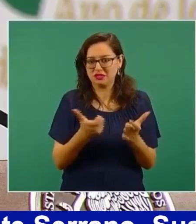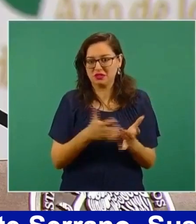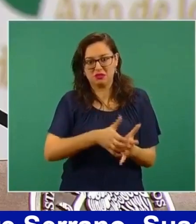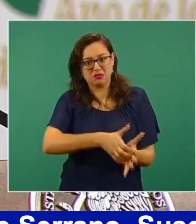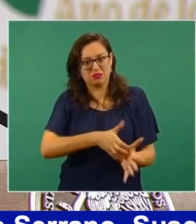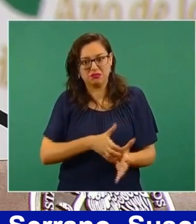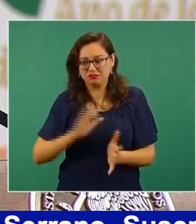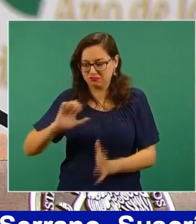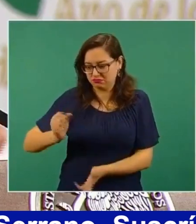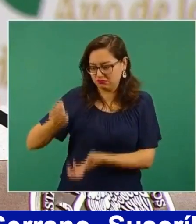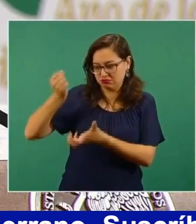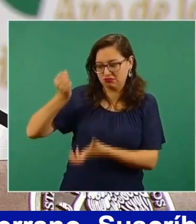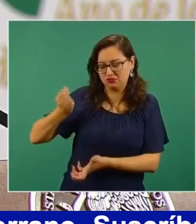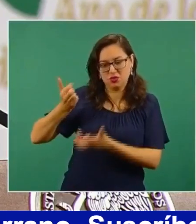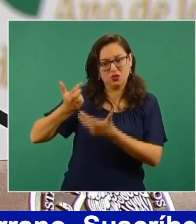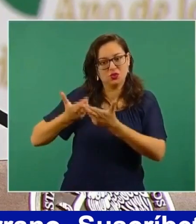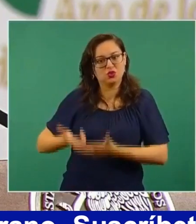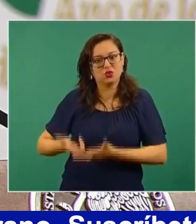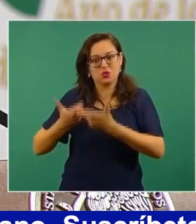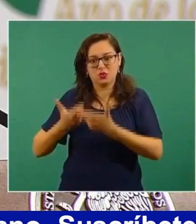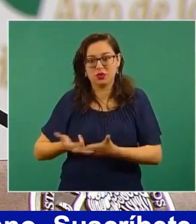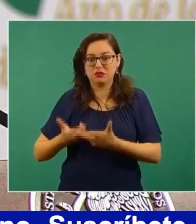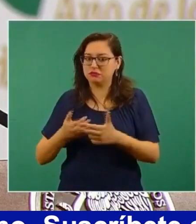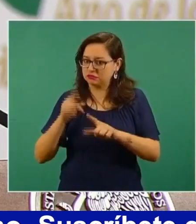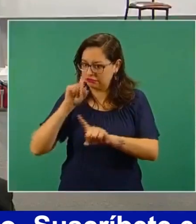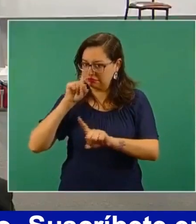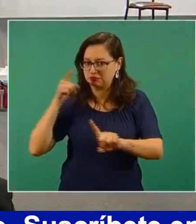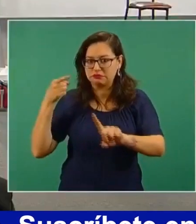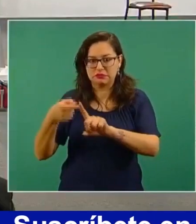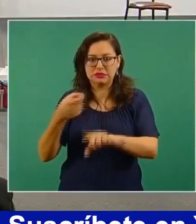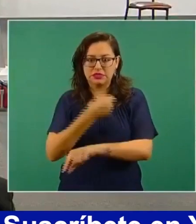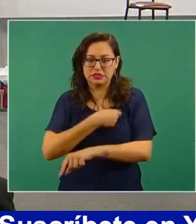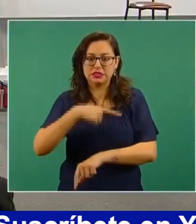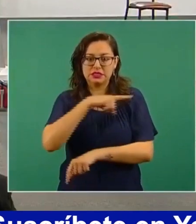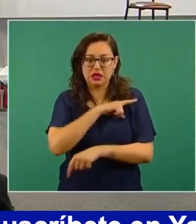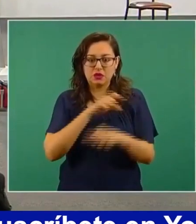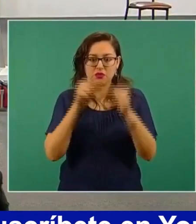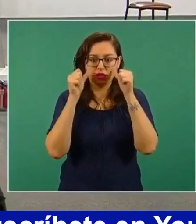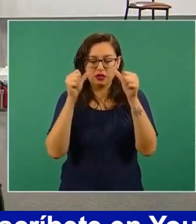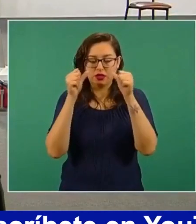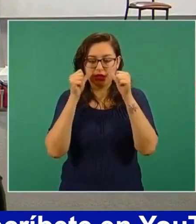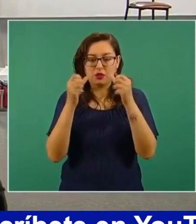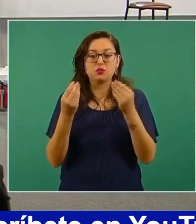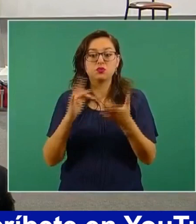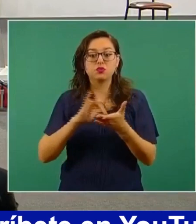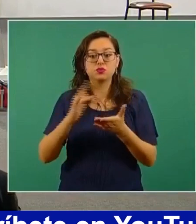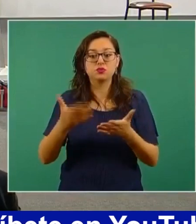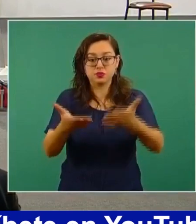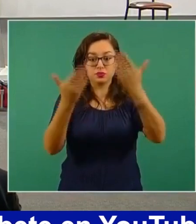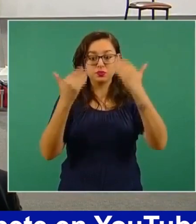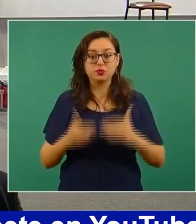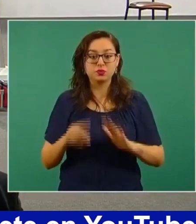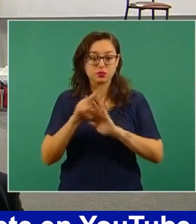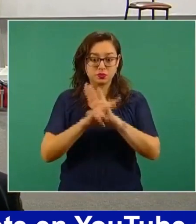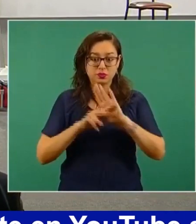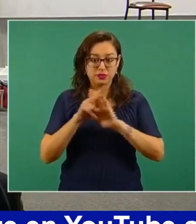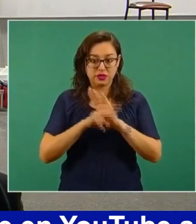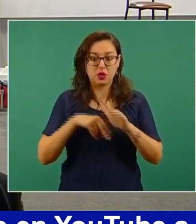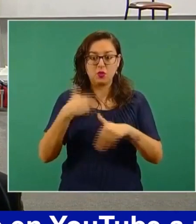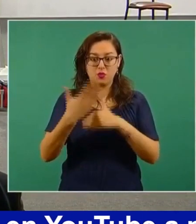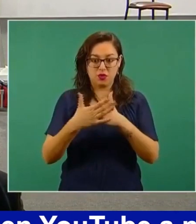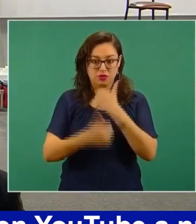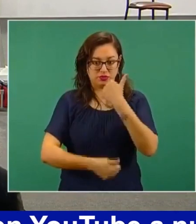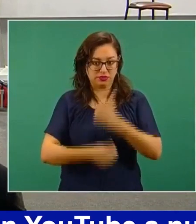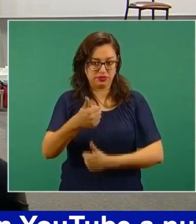utilizando para las prioridades de gobierno, principalmente salud. Muchas gracias, señor. Vamos a presentar ahora un video de la subasta que se llevará a